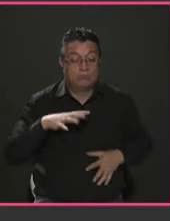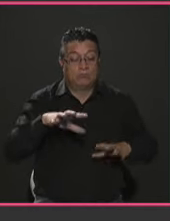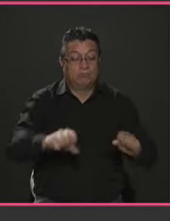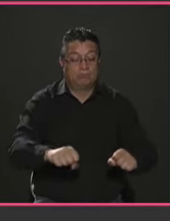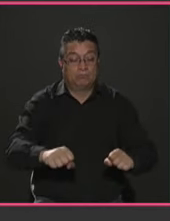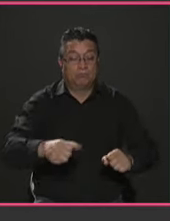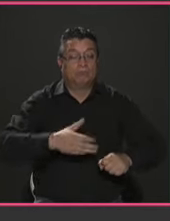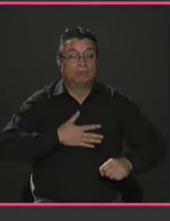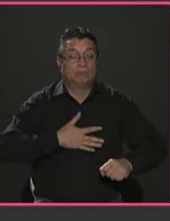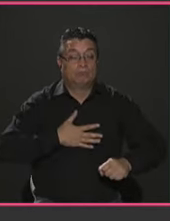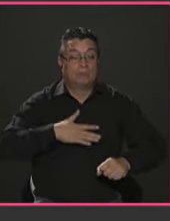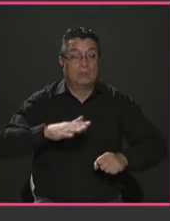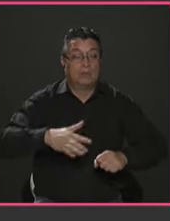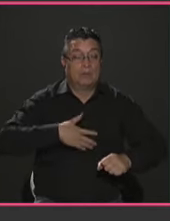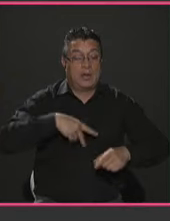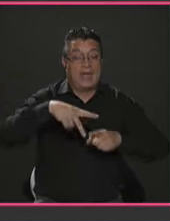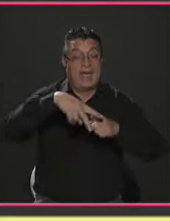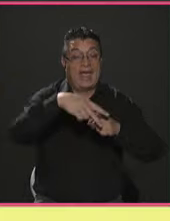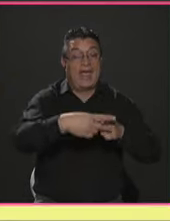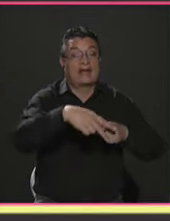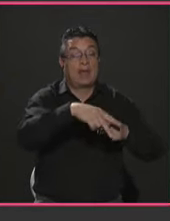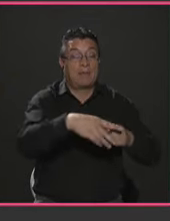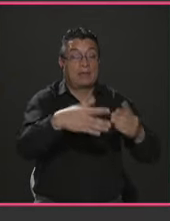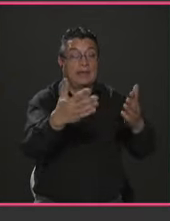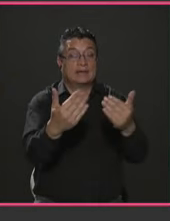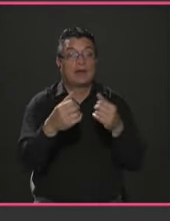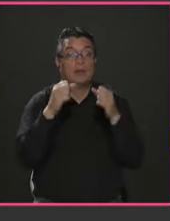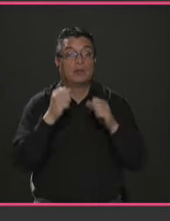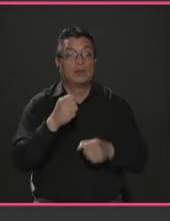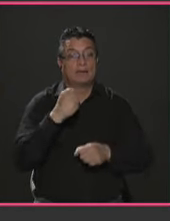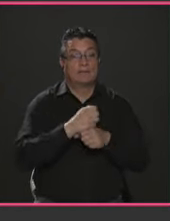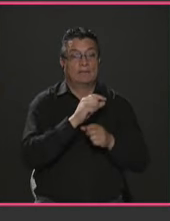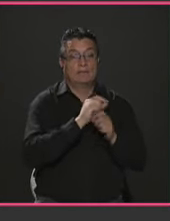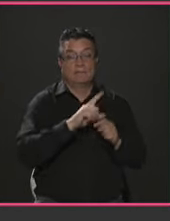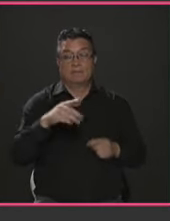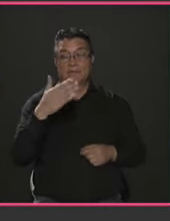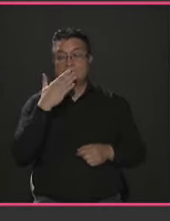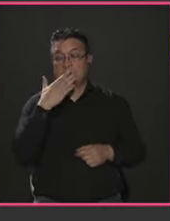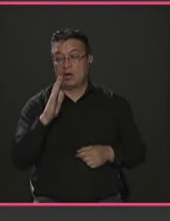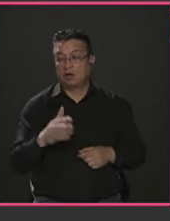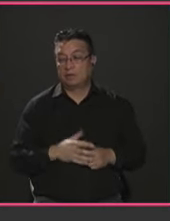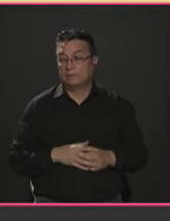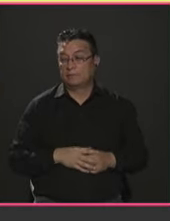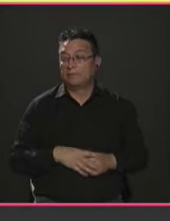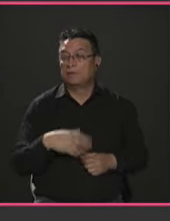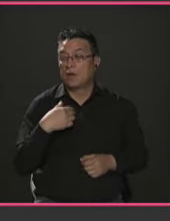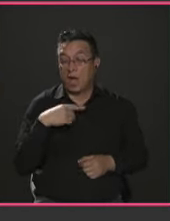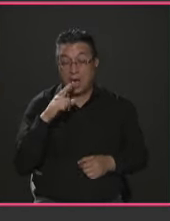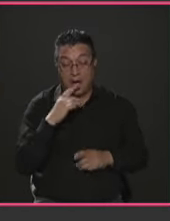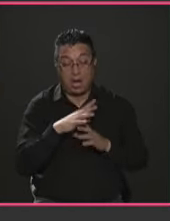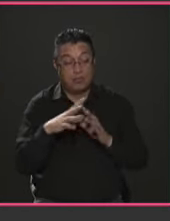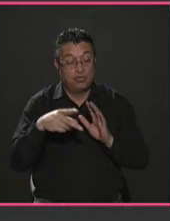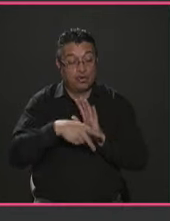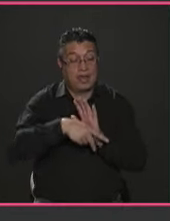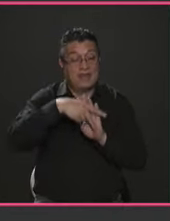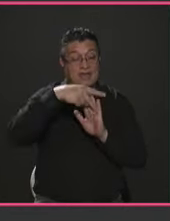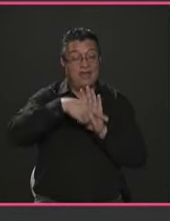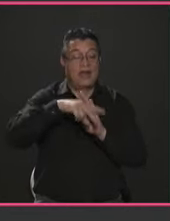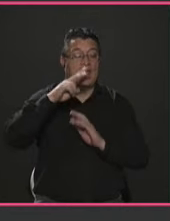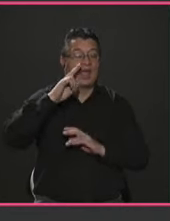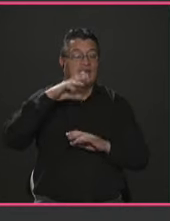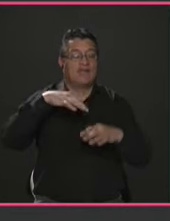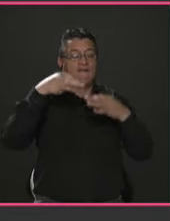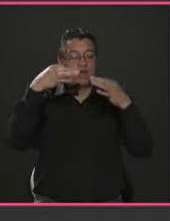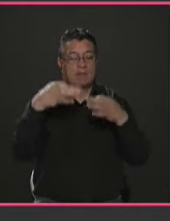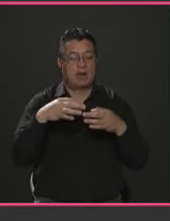de eh las herramientas necesarias para ser más productivo H tenemos altos niveles de informalidad Y tenemos